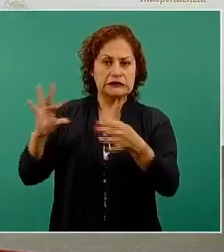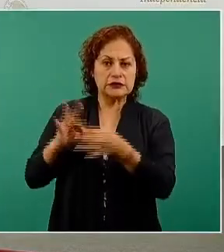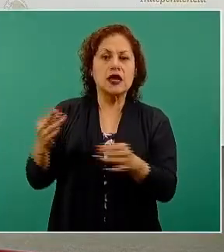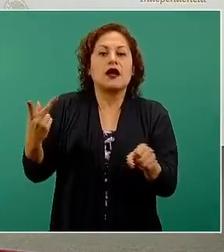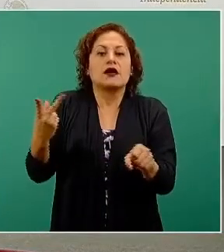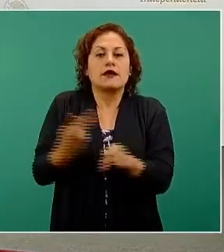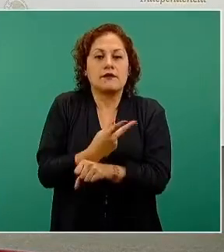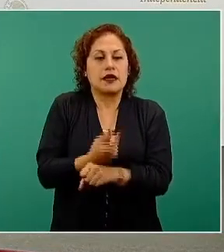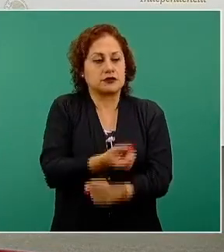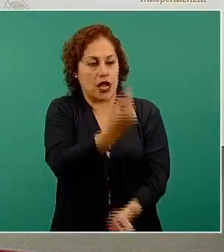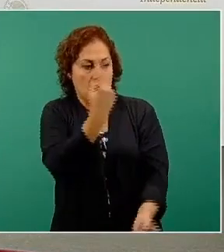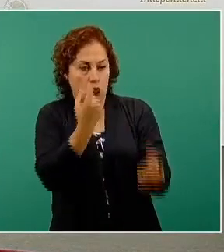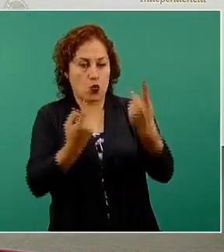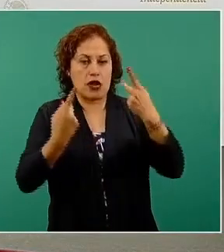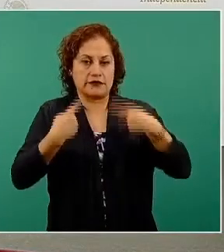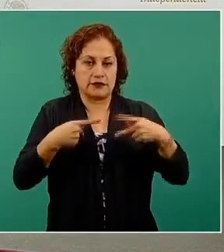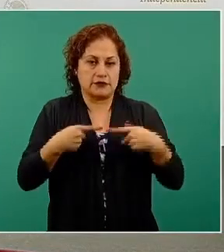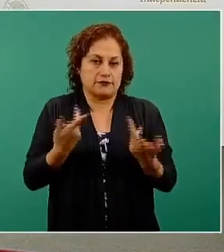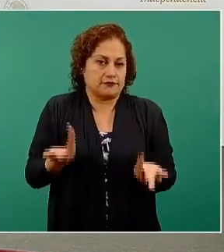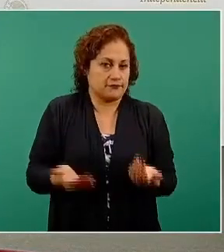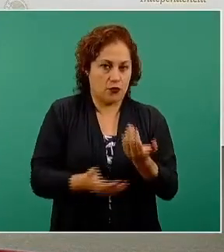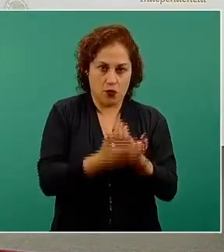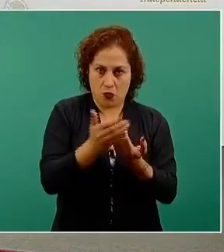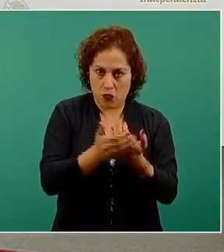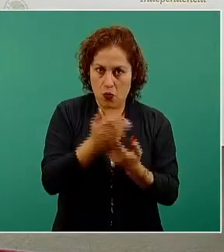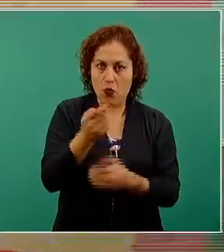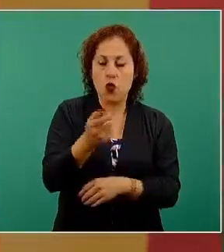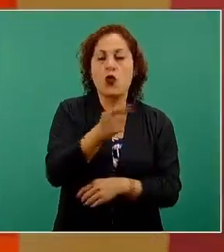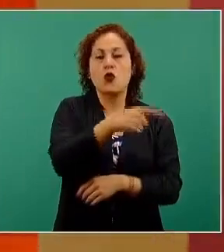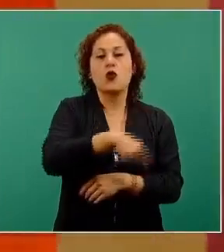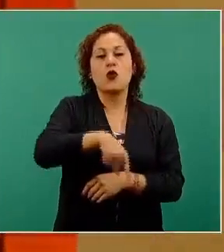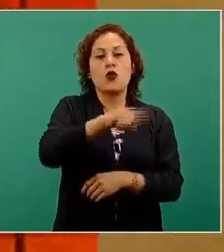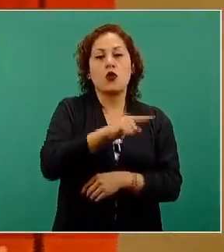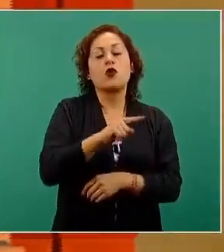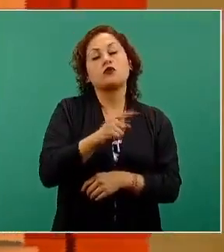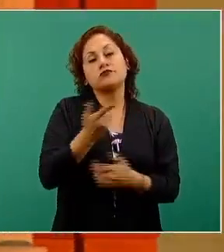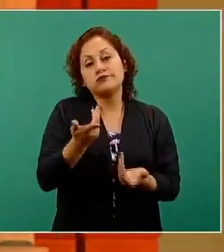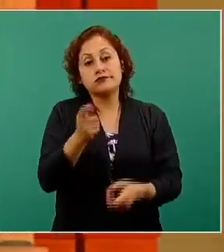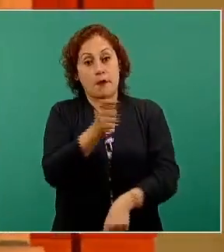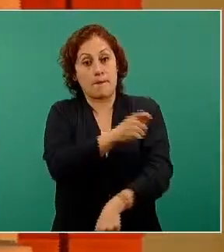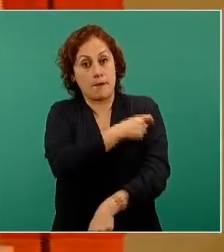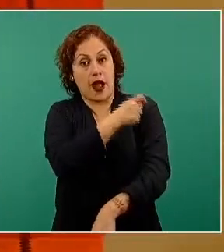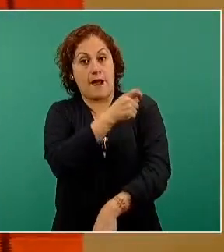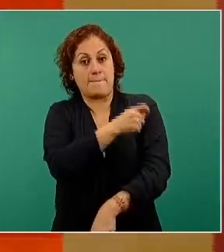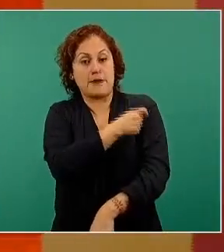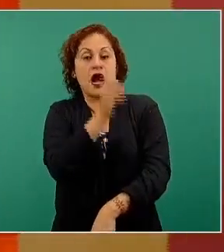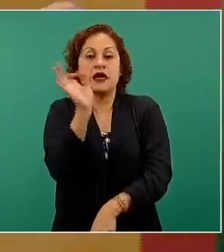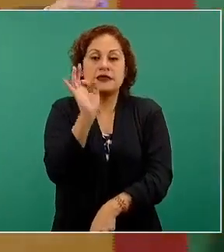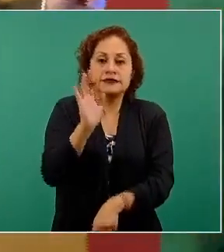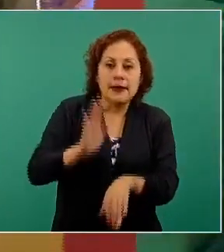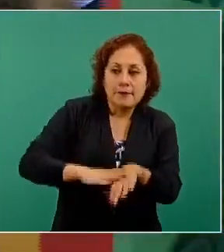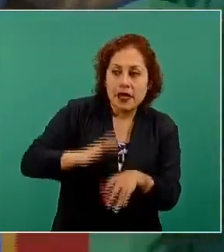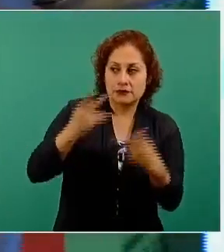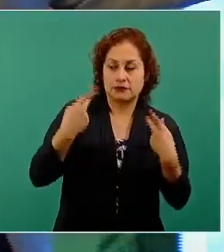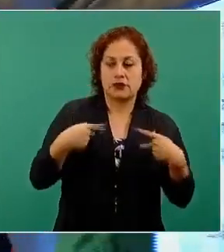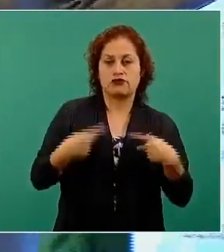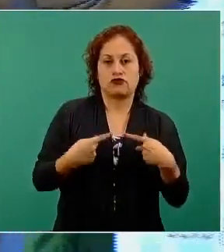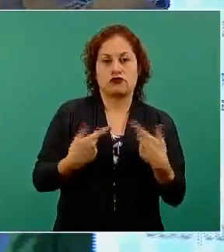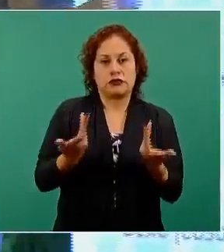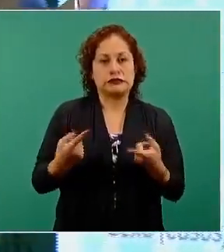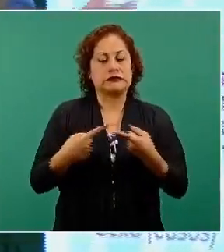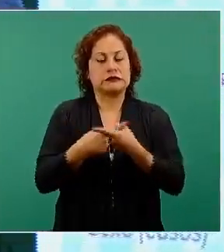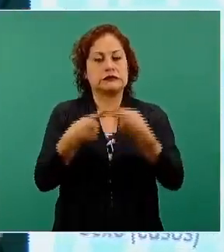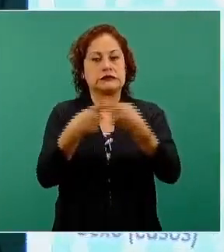es posible que aumente, obviamente conforme esté aumentando el volumen, pero es importante sí tener muy ágil